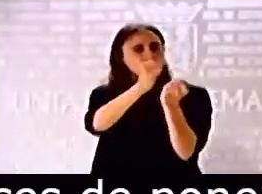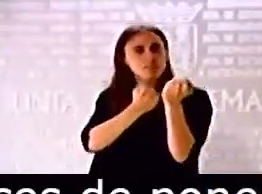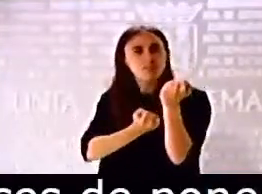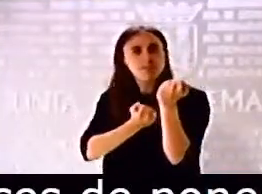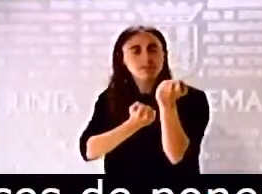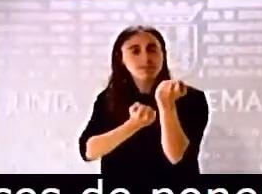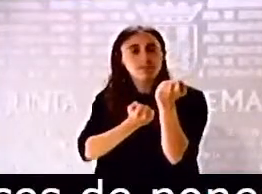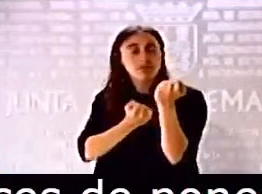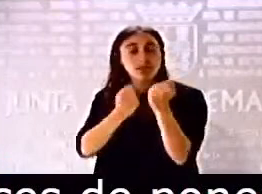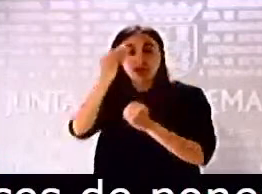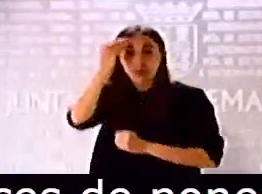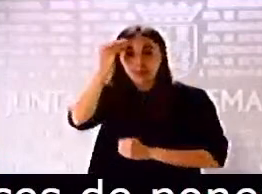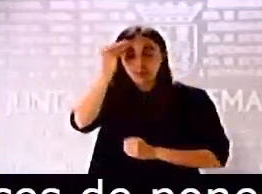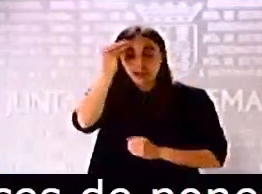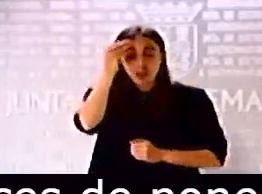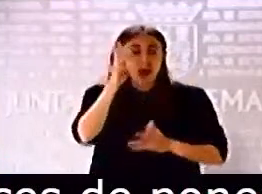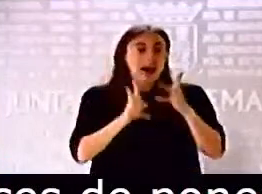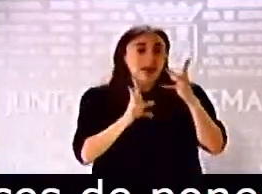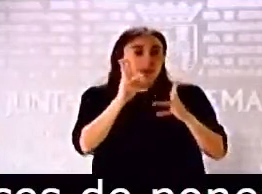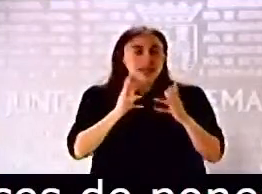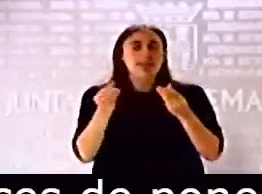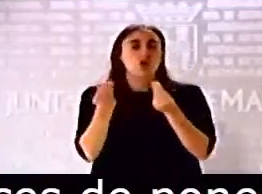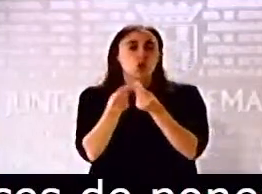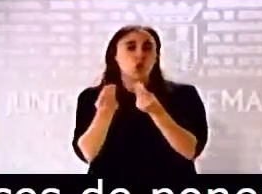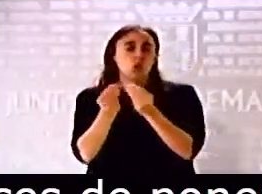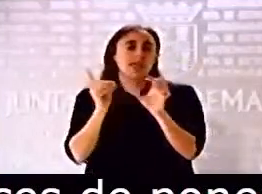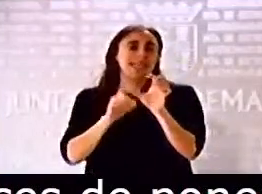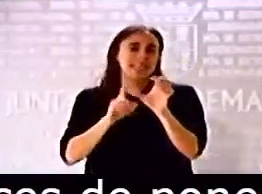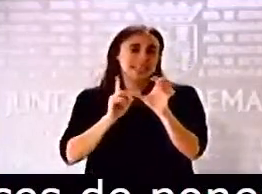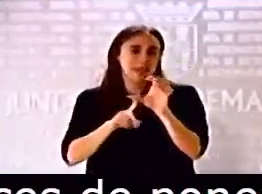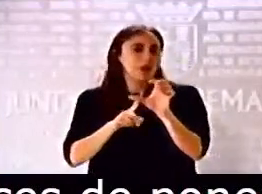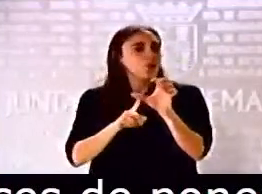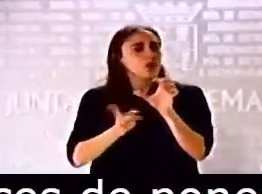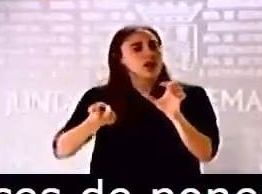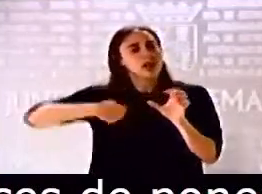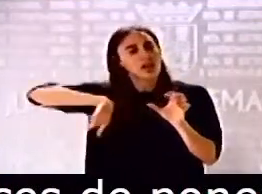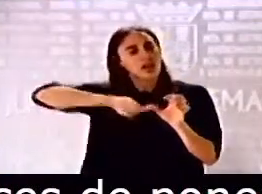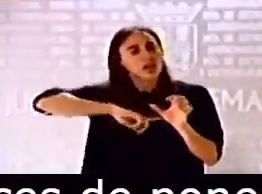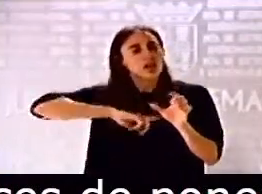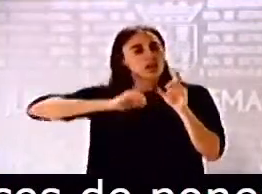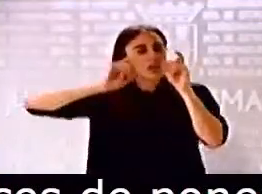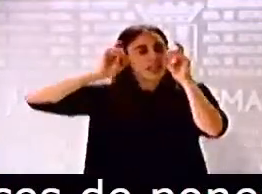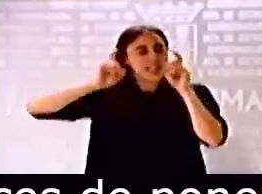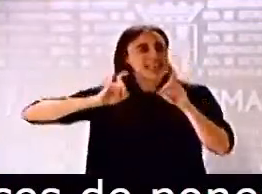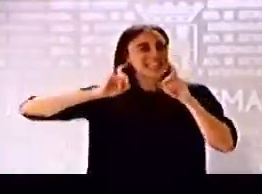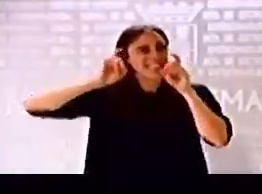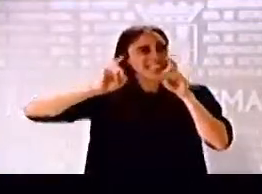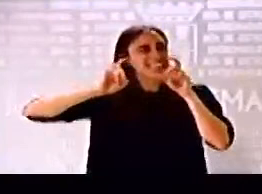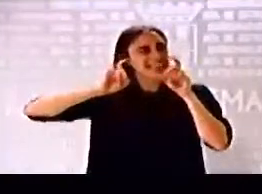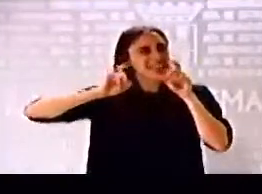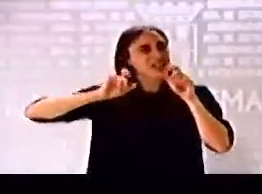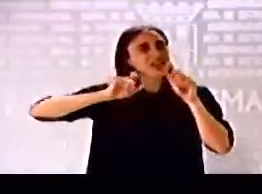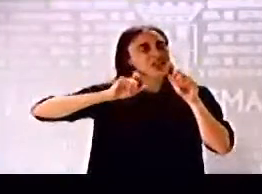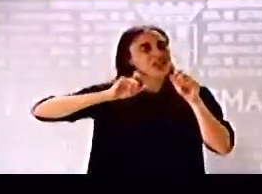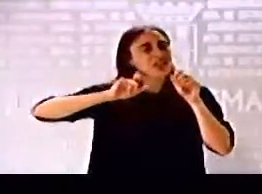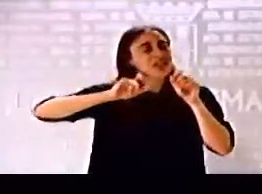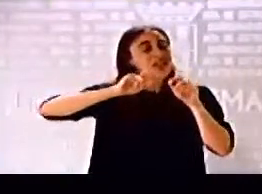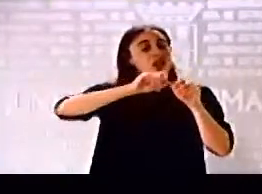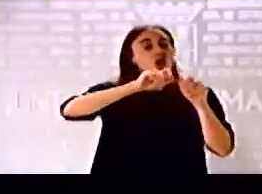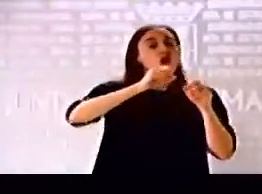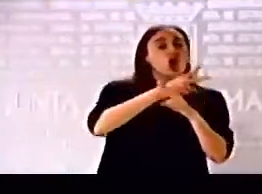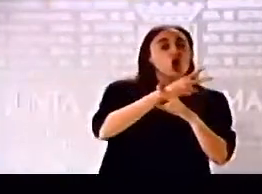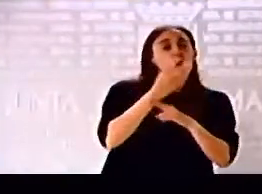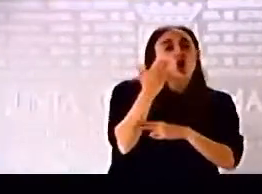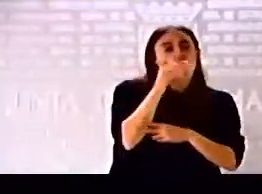Y creo que desde la Administración, desde la Junta de Extremadura, estamos siendo capaces de ponernos en los zapatos de los hosteleros y de